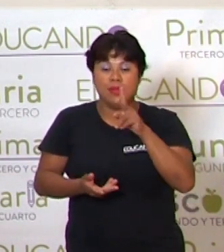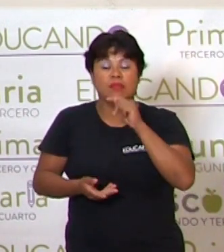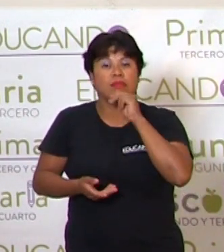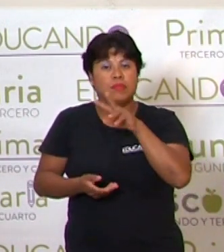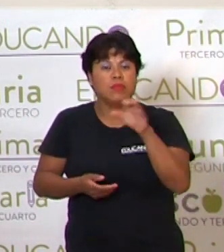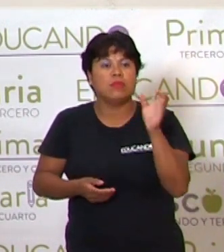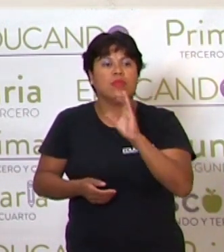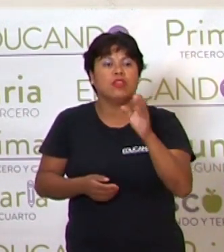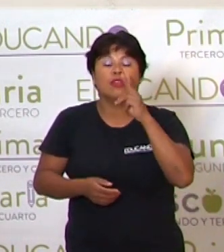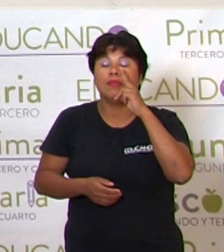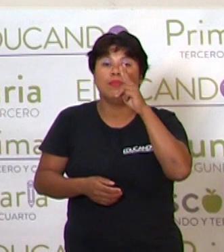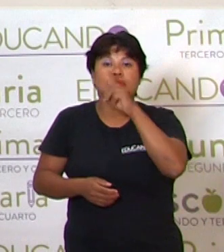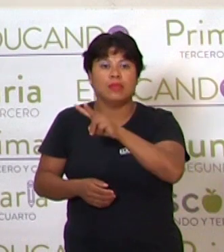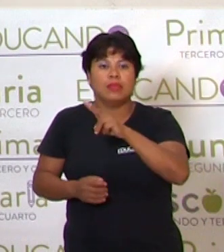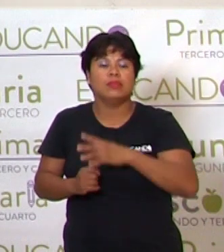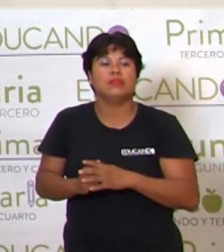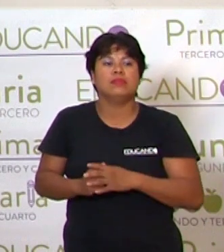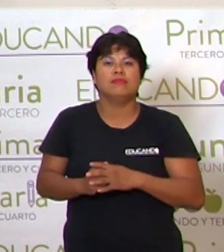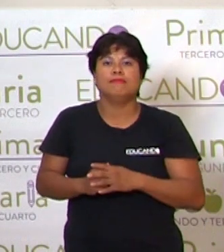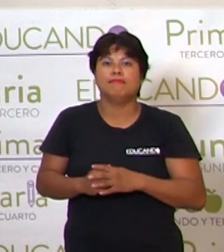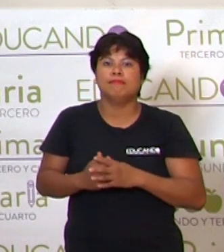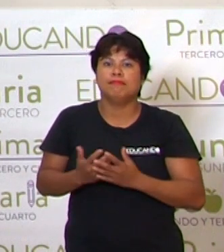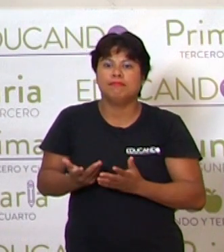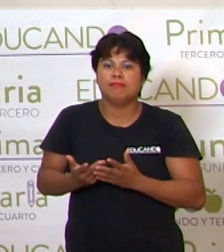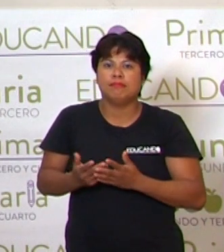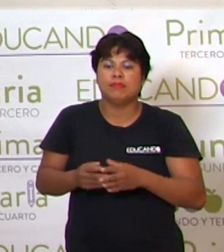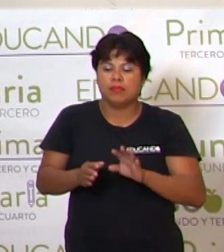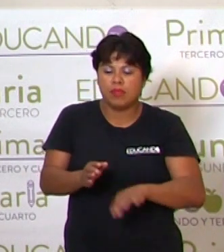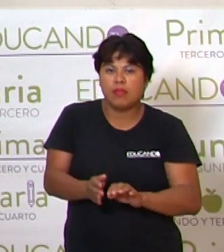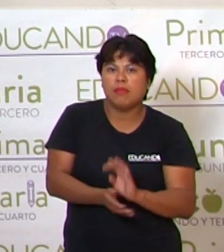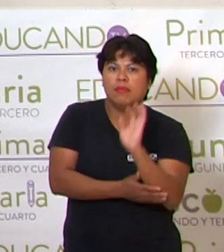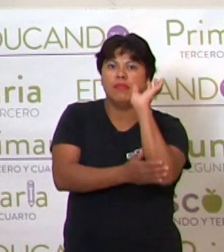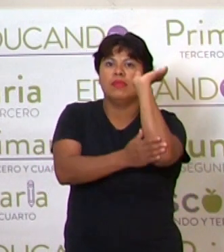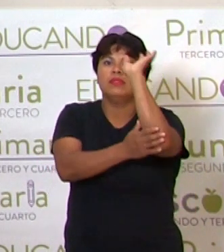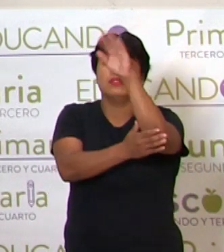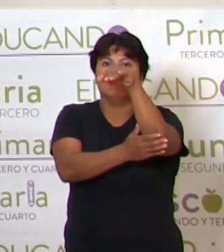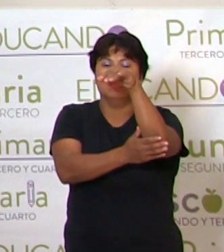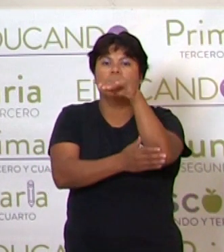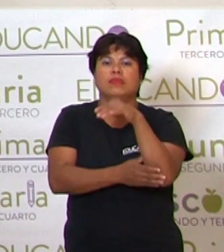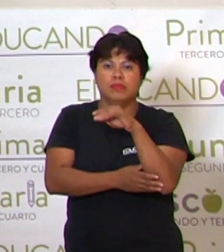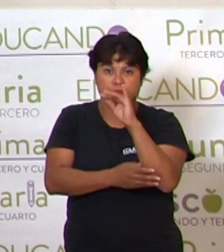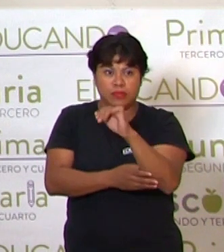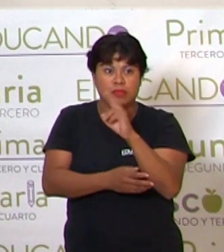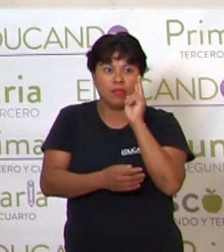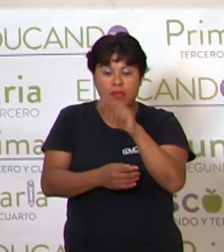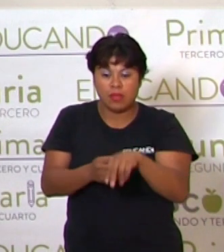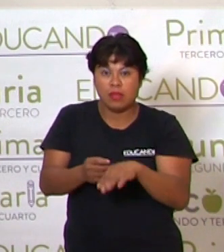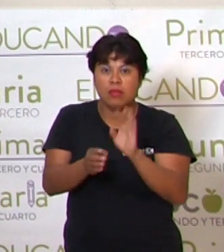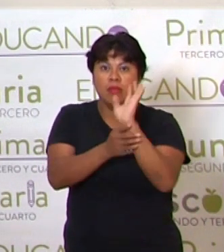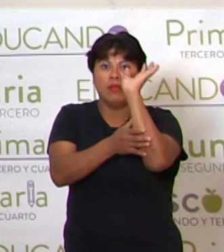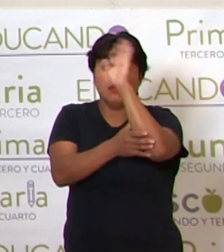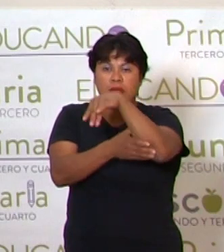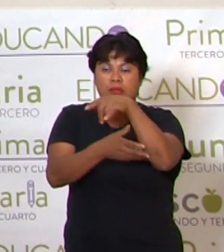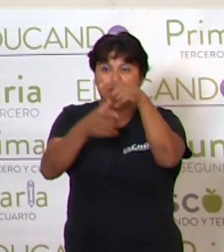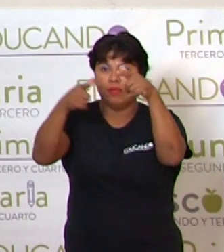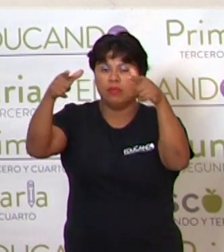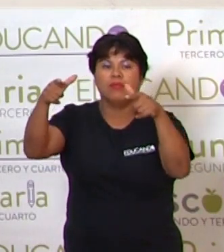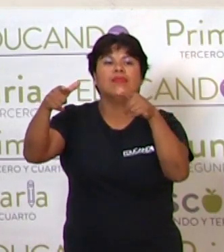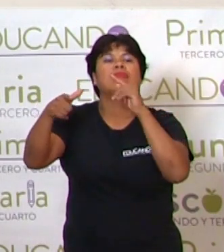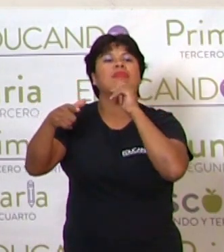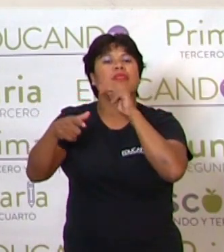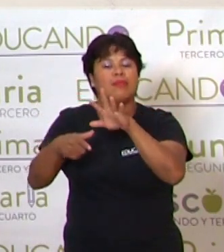cuando ves un tablero de básquetbol, ¿sí? Y ves la canasta por aquí, también